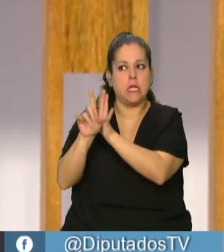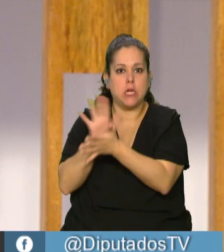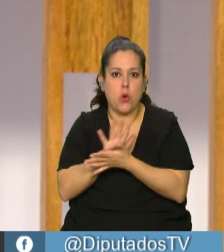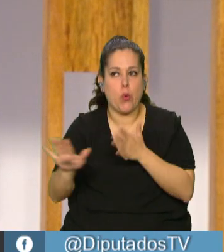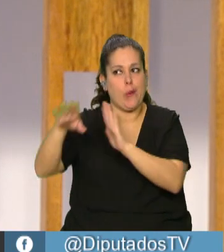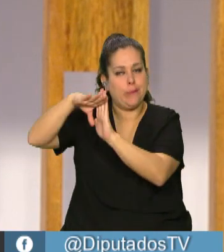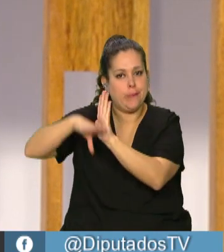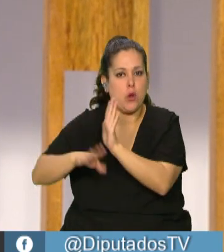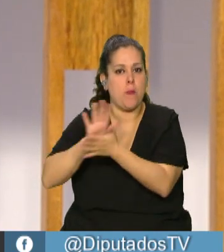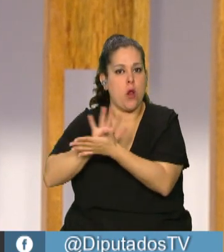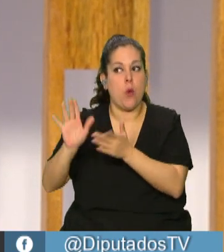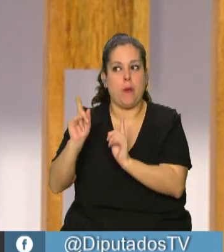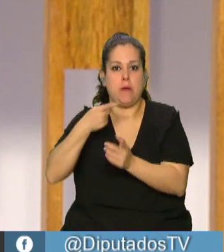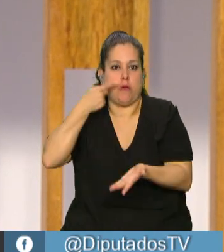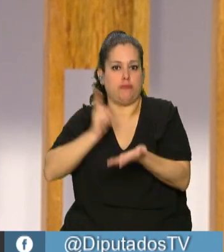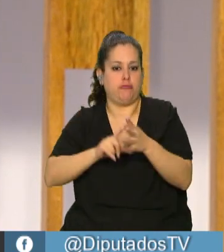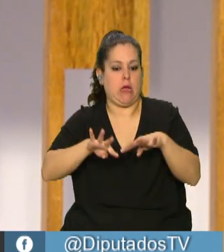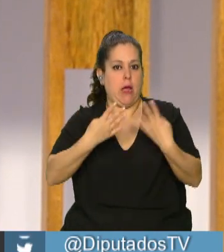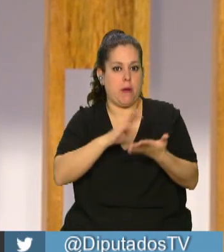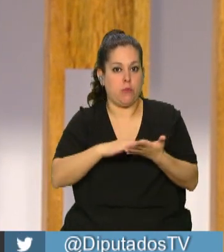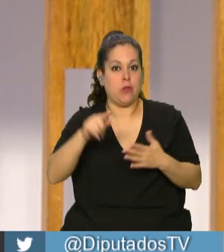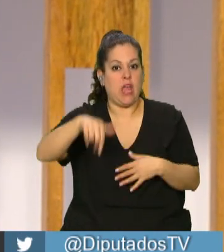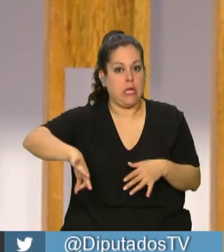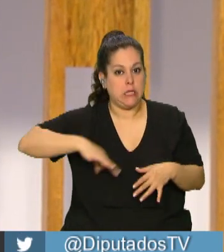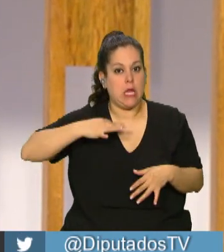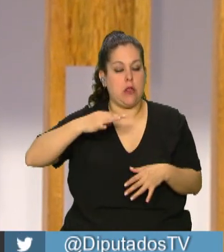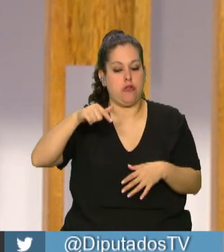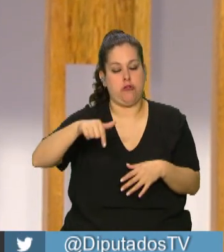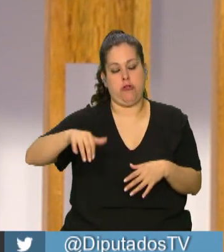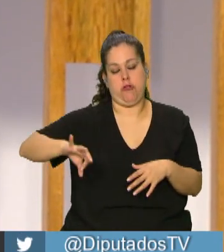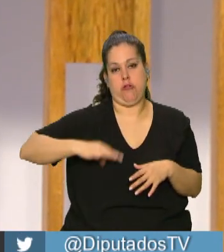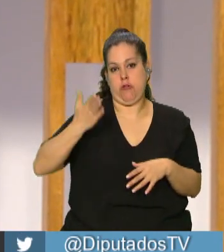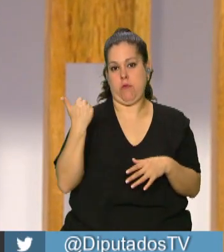normas dictadas en la Casa, nosotros este año, en el mes de marzo,